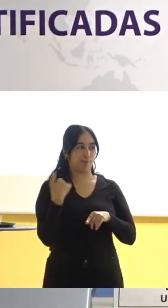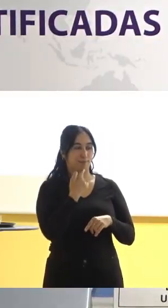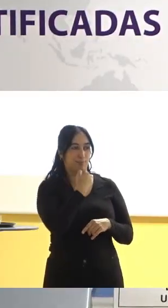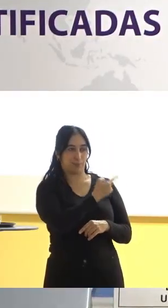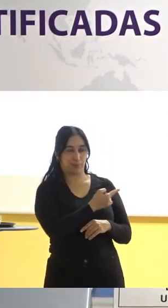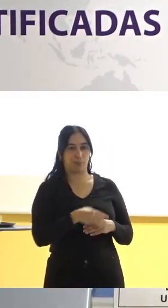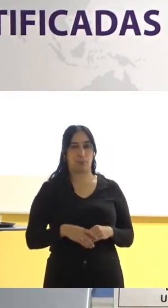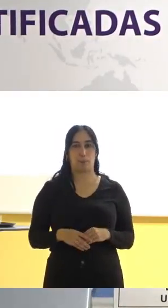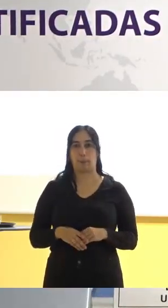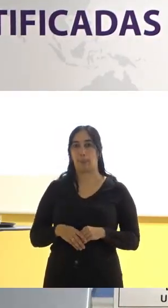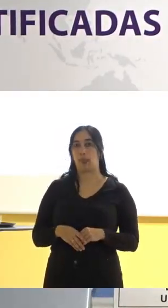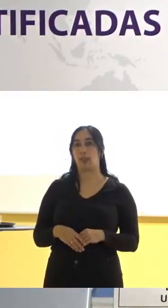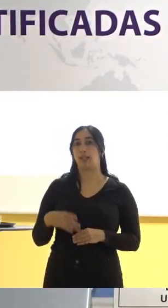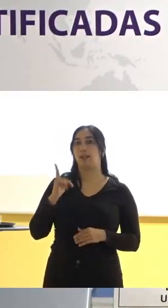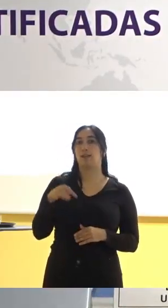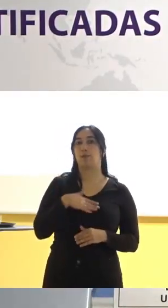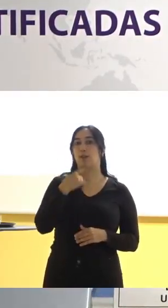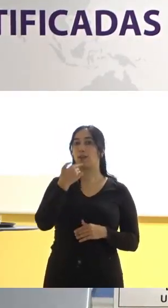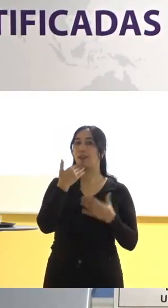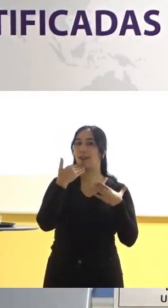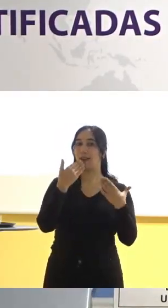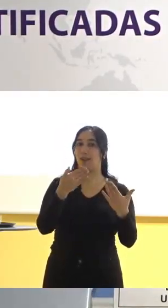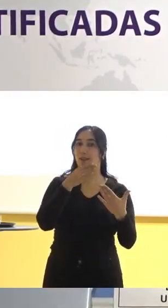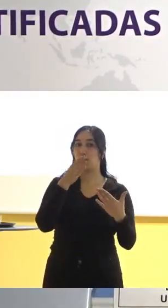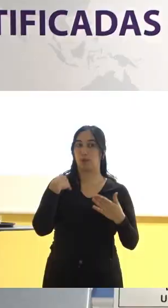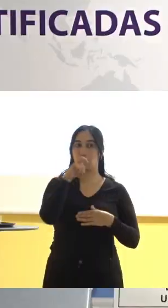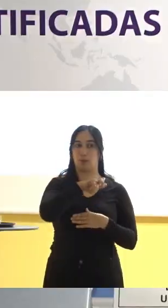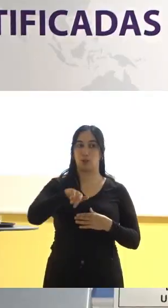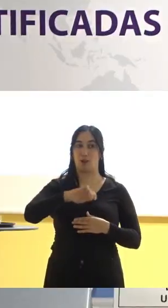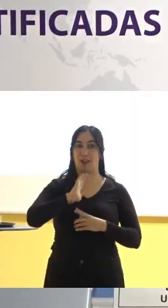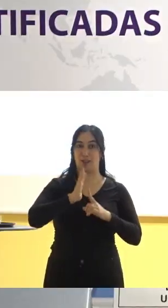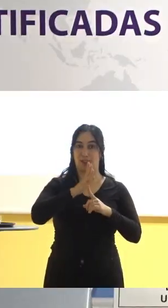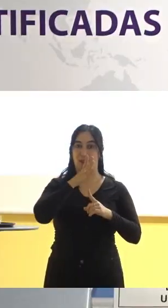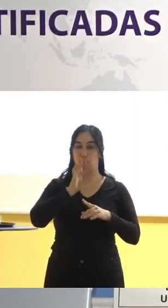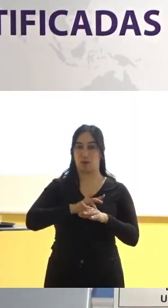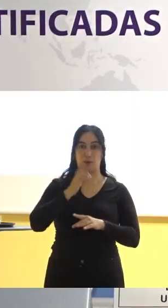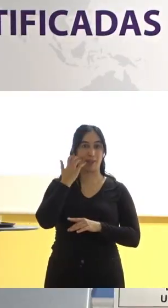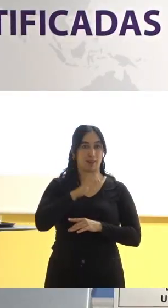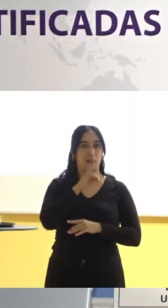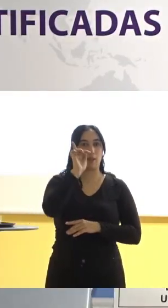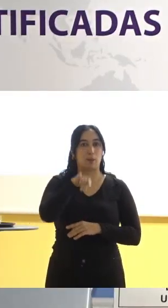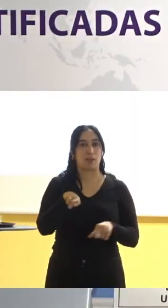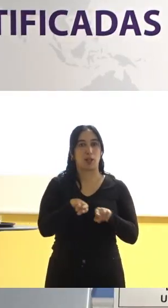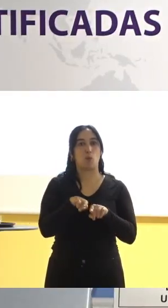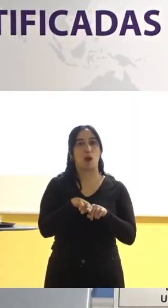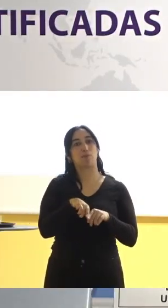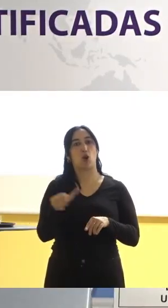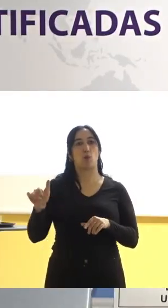Sonia. Y daros también las gracias porque las propias personas afectadas por enfermedades raras tengamos también un